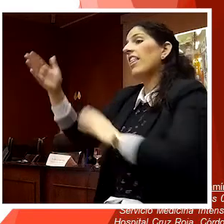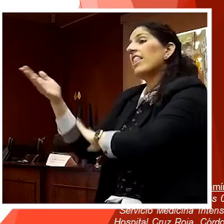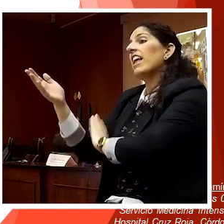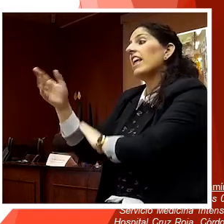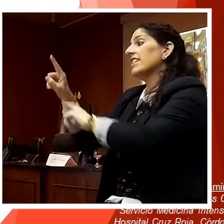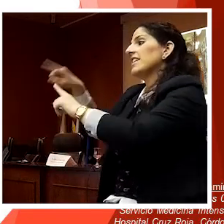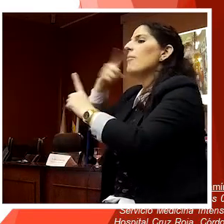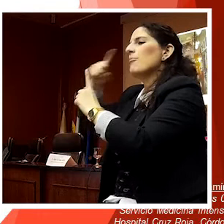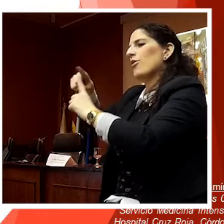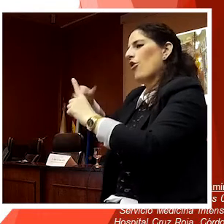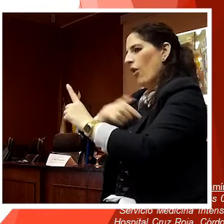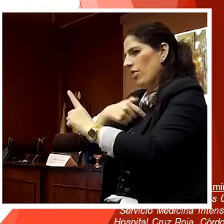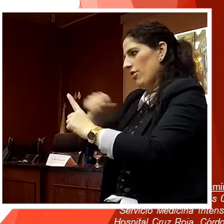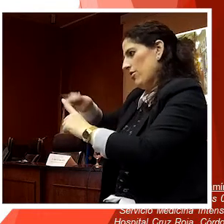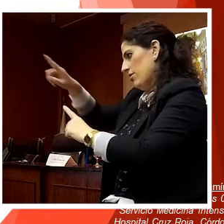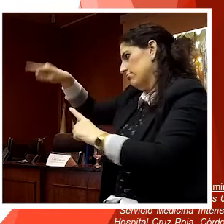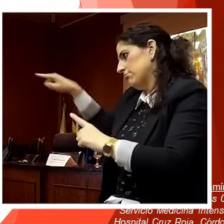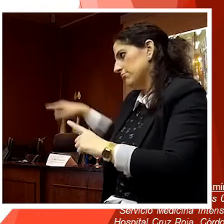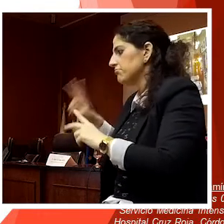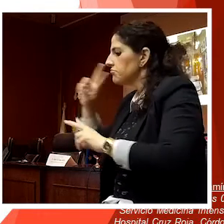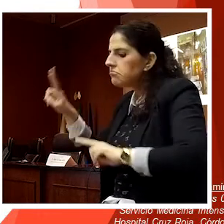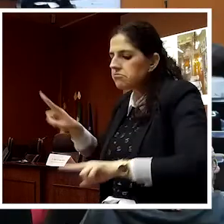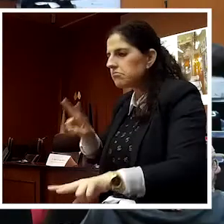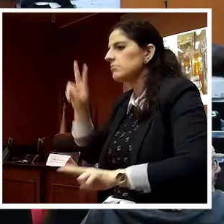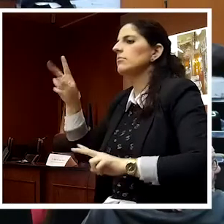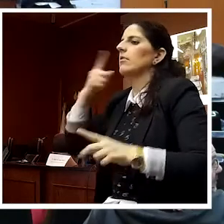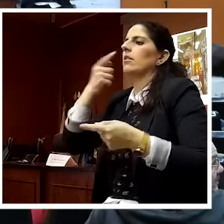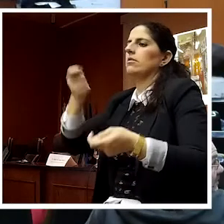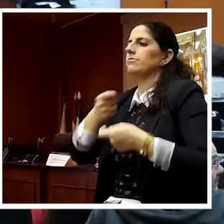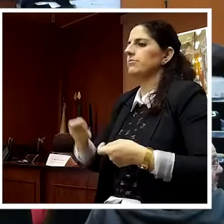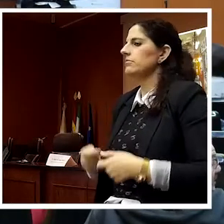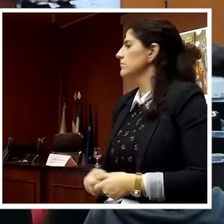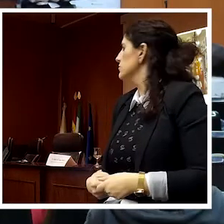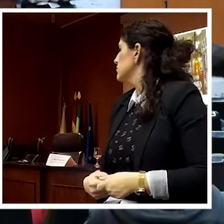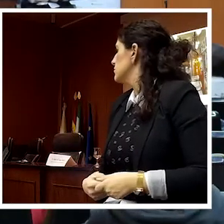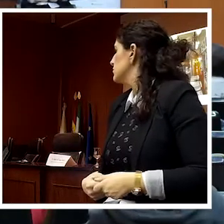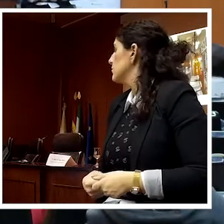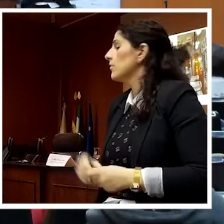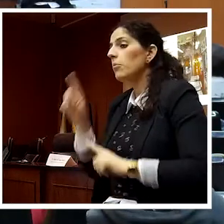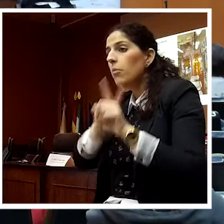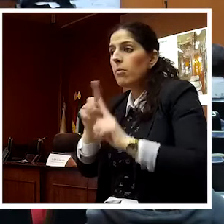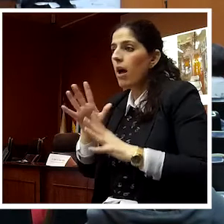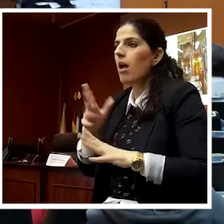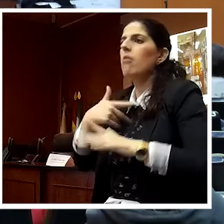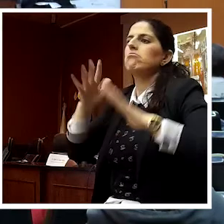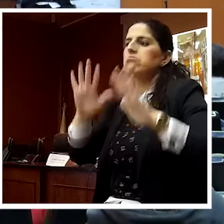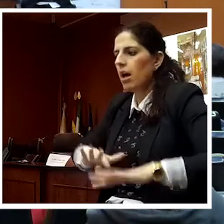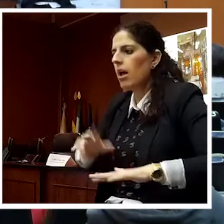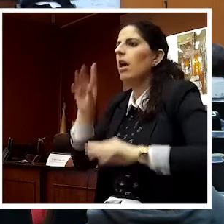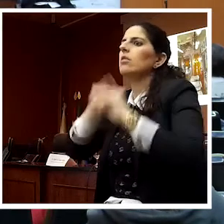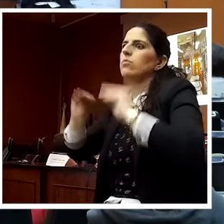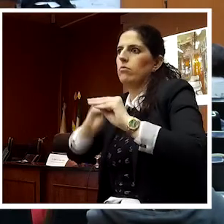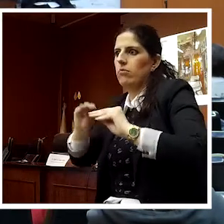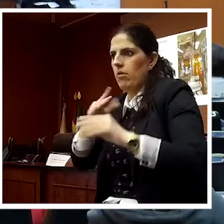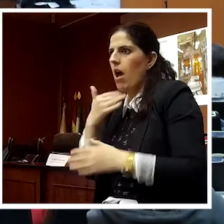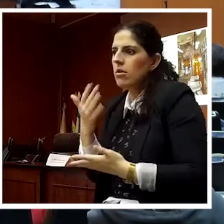donde se ve lo del corazón y desde ahí puedes distribuir bien el trabajo y si hay algún problema durante el traslado, pues lo intentas